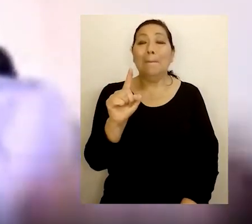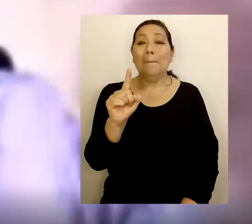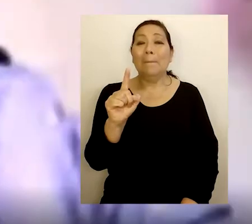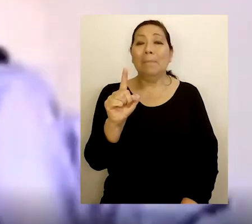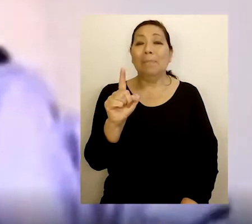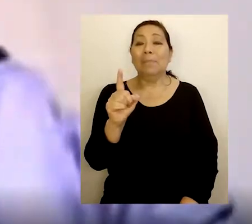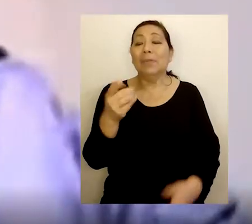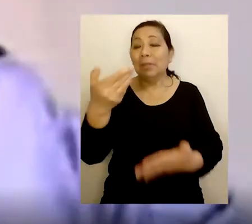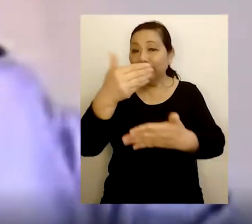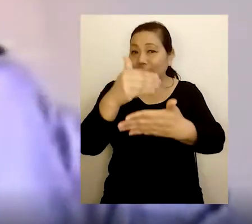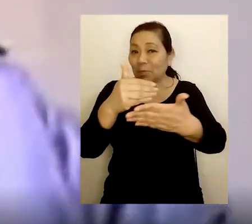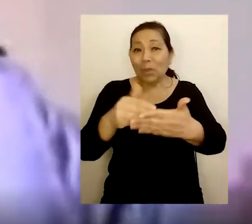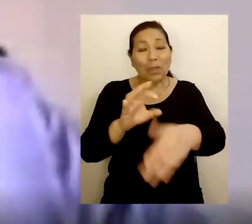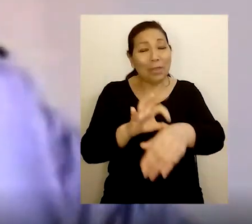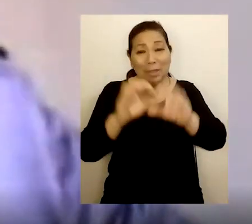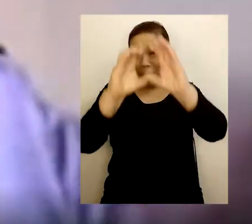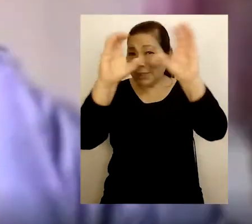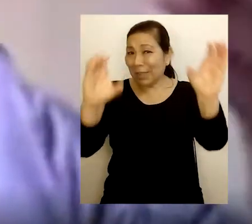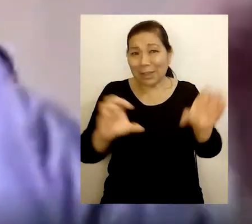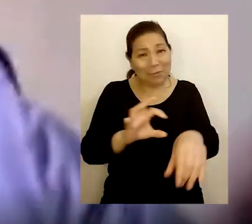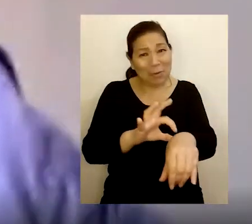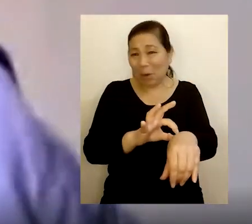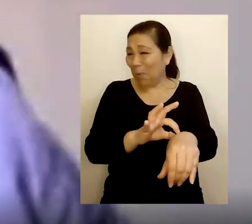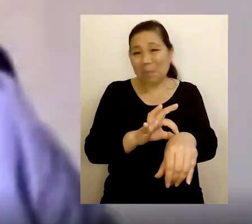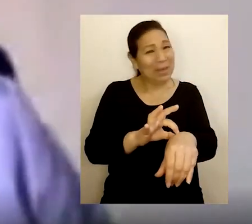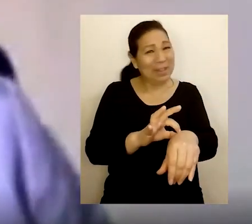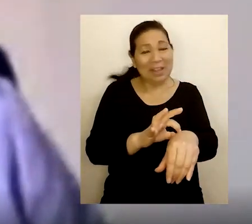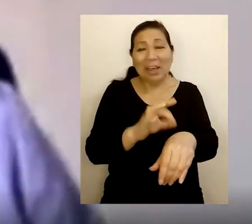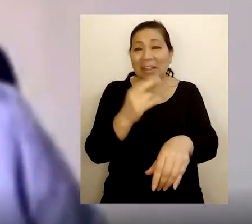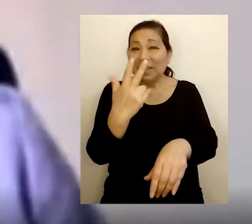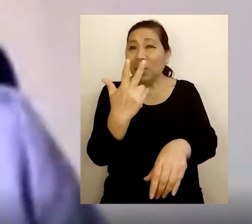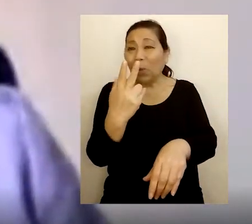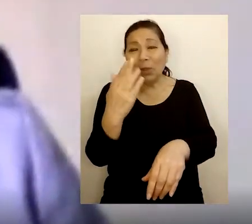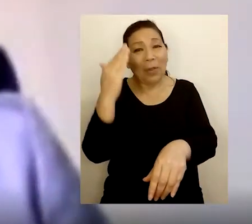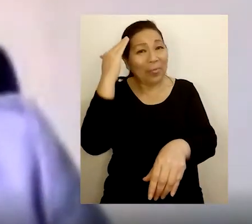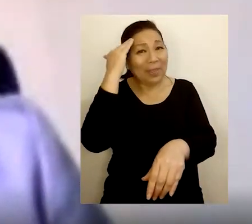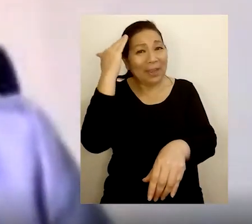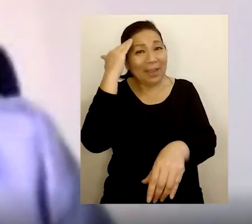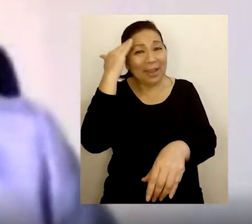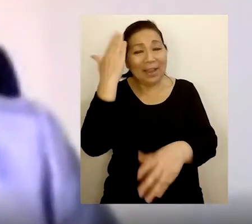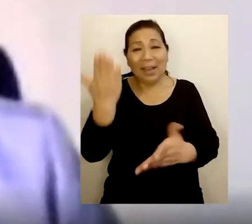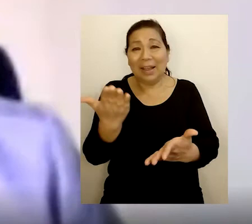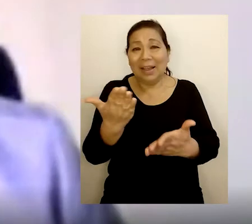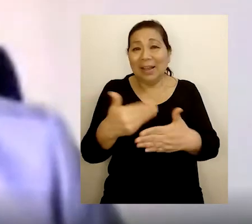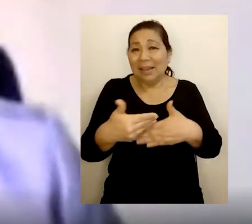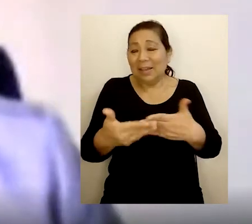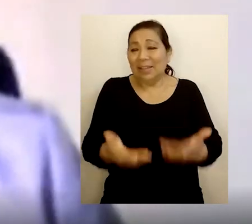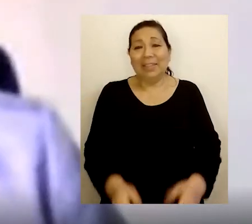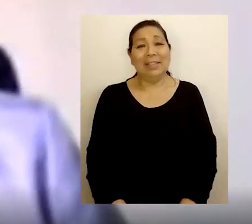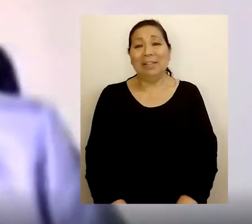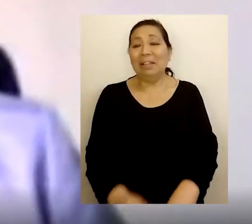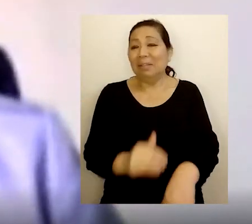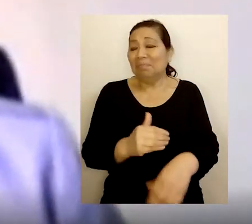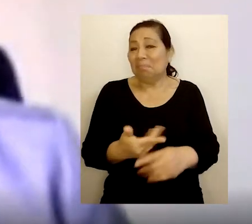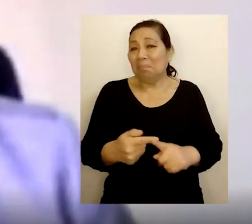por un certificado médico que determine 3 o 4 días de descanso médico.